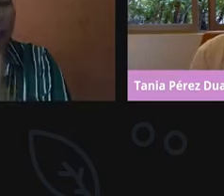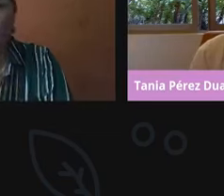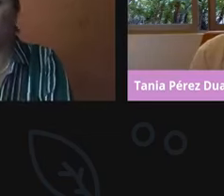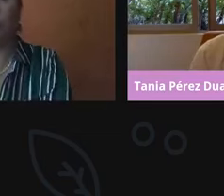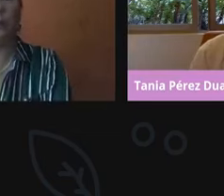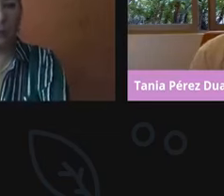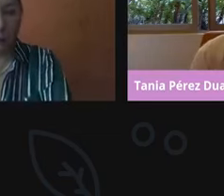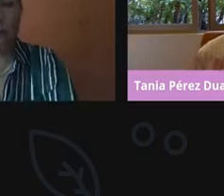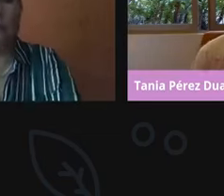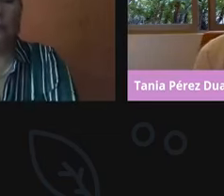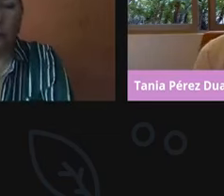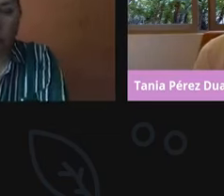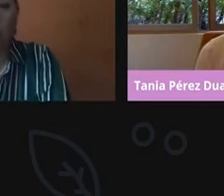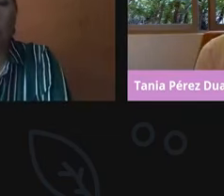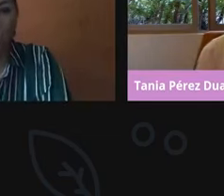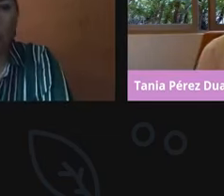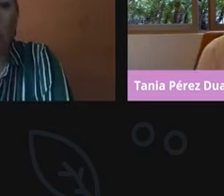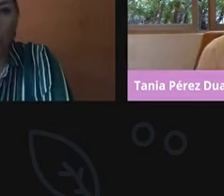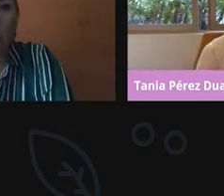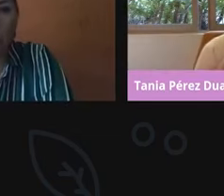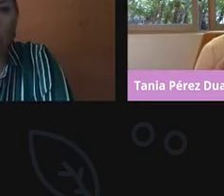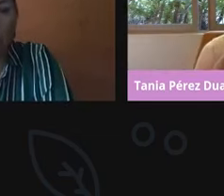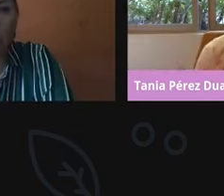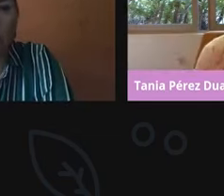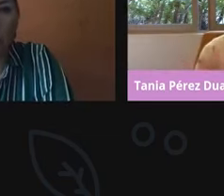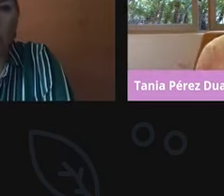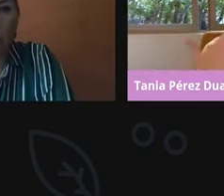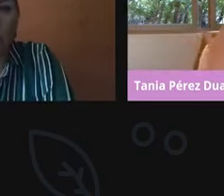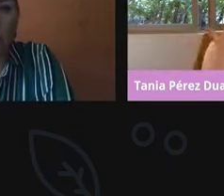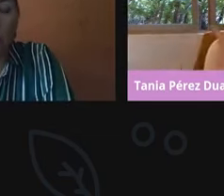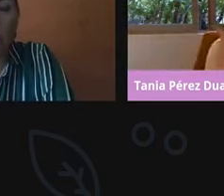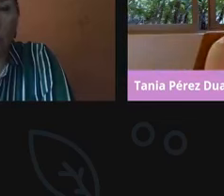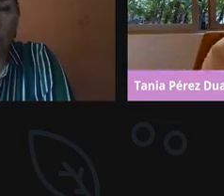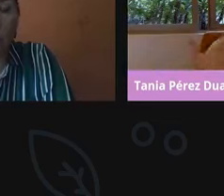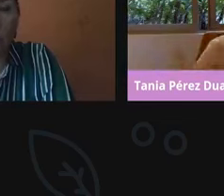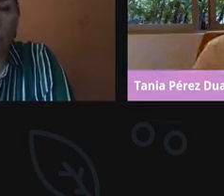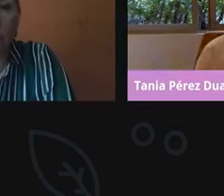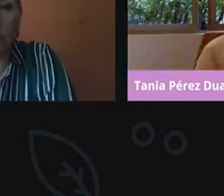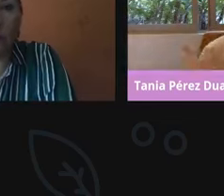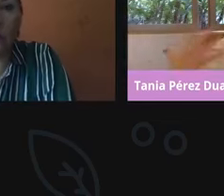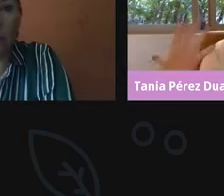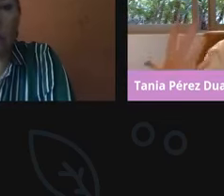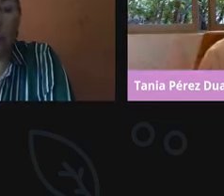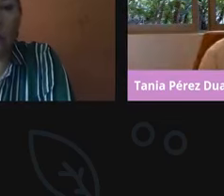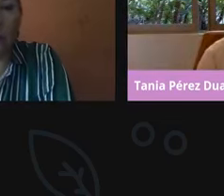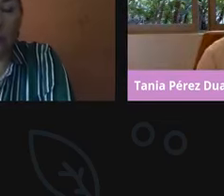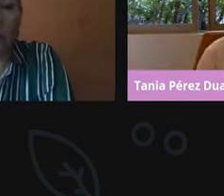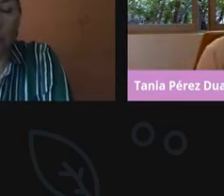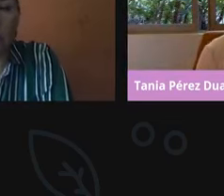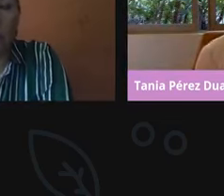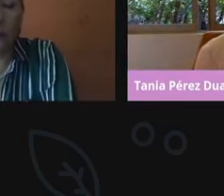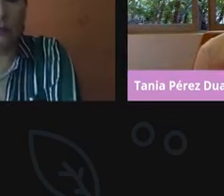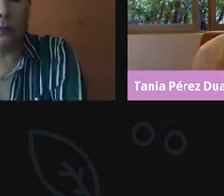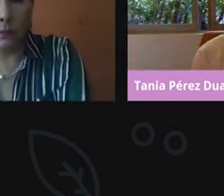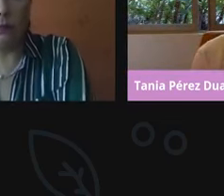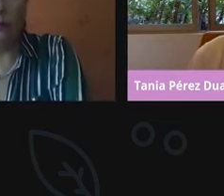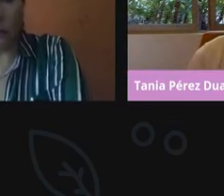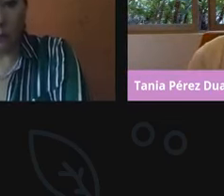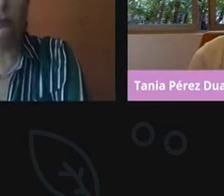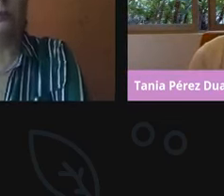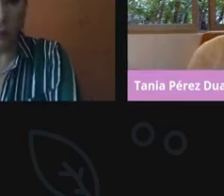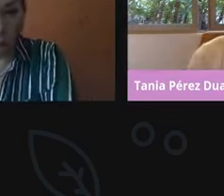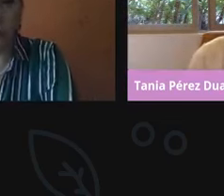es realmente cómo se manifiesta, porque creo que si nos vamos ahorita a la parte de pedofilia o nos vamos a la parte como que podemos